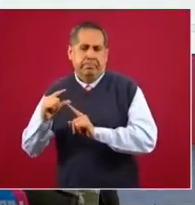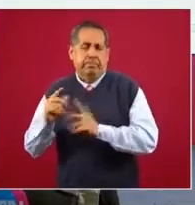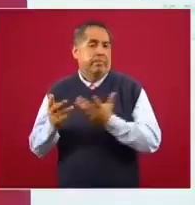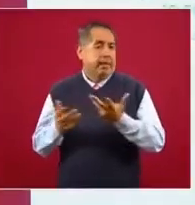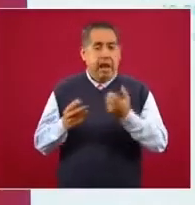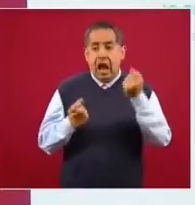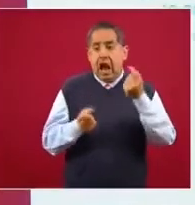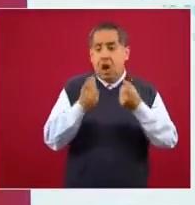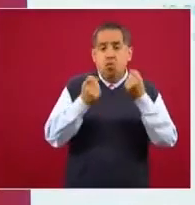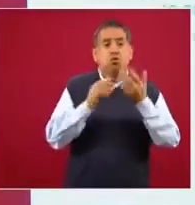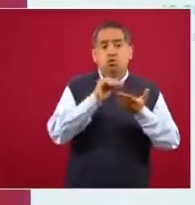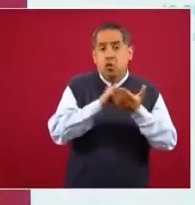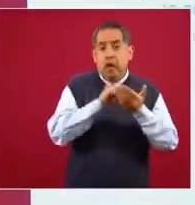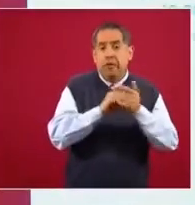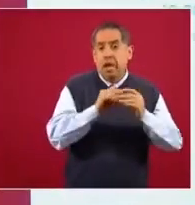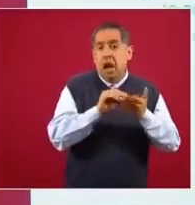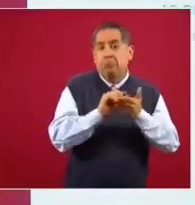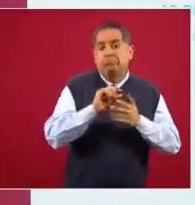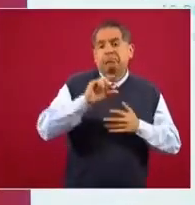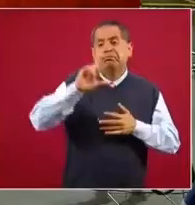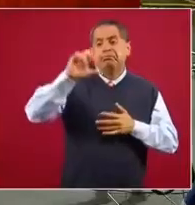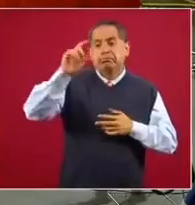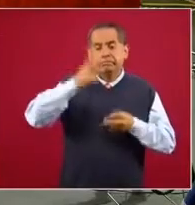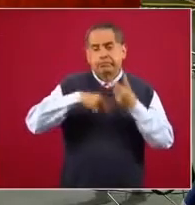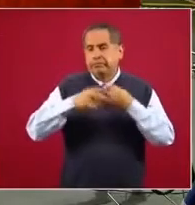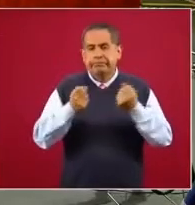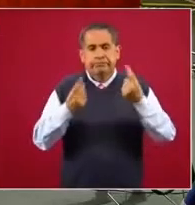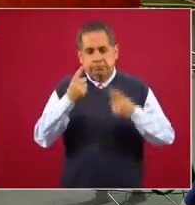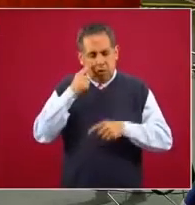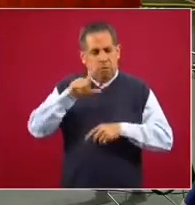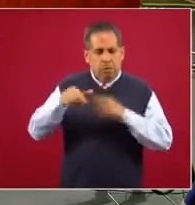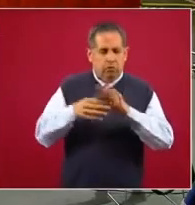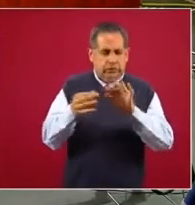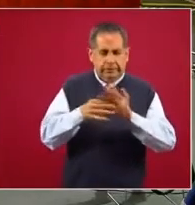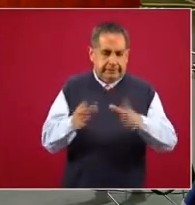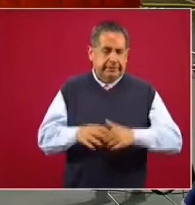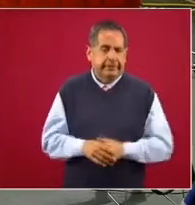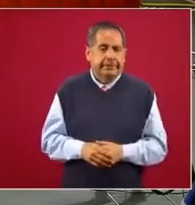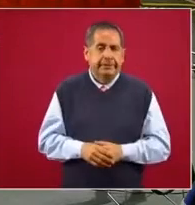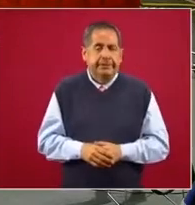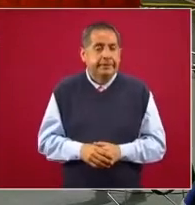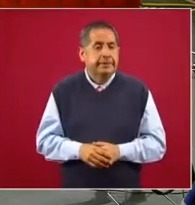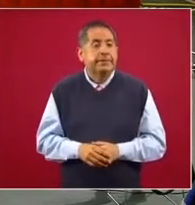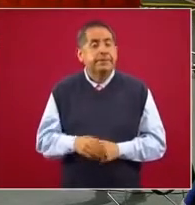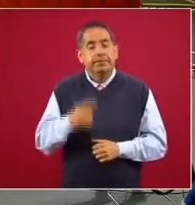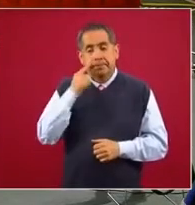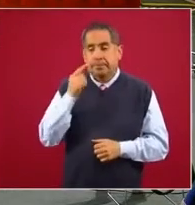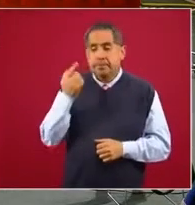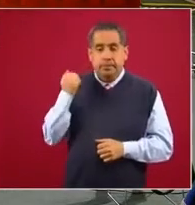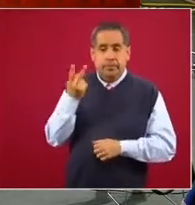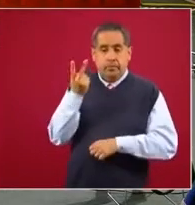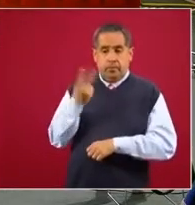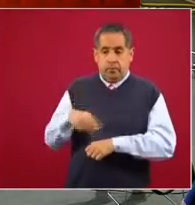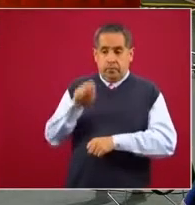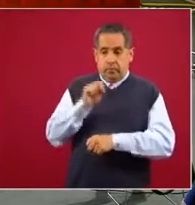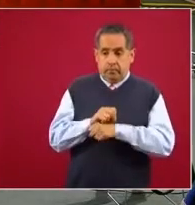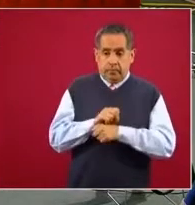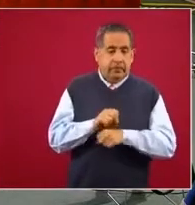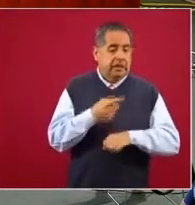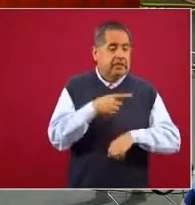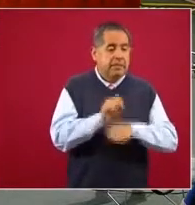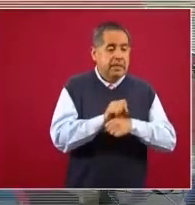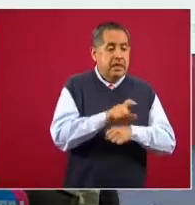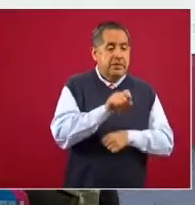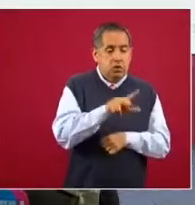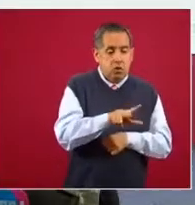fase de crecimiento, como lo vamos a ver precisamente en el escenario local. La disminución de las últimas 2 semanas, es decir, de la 28 a